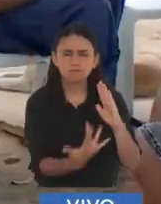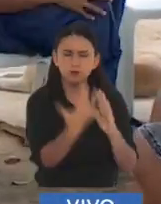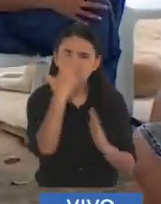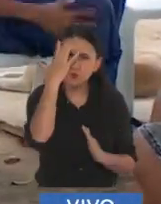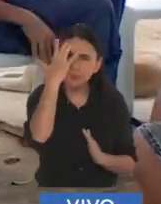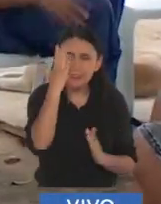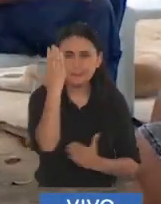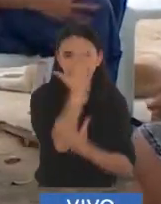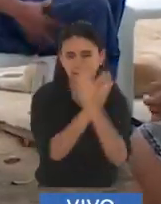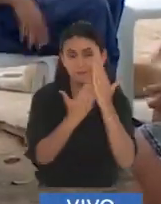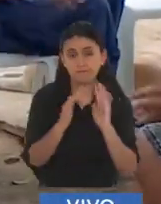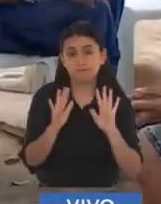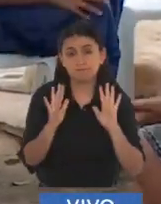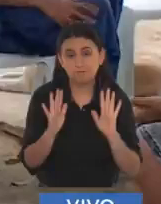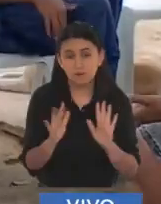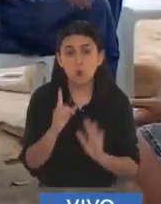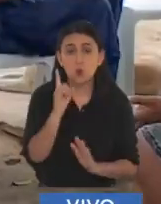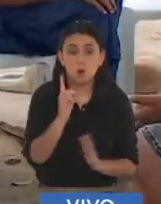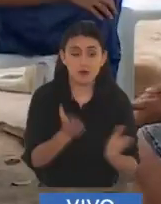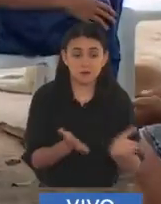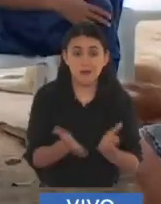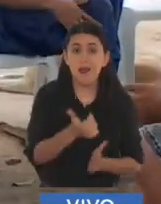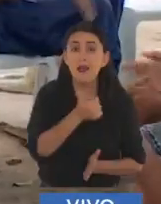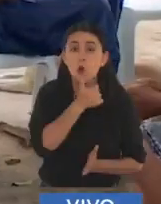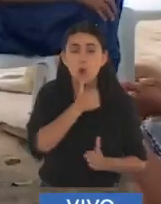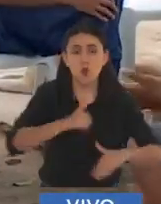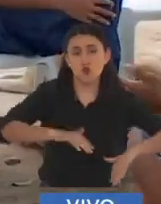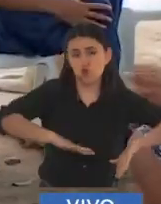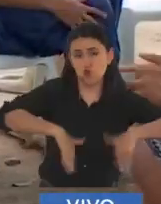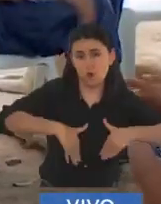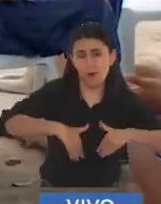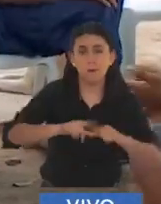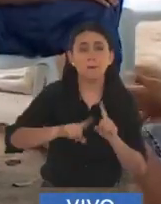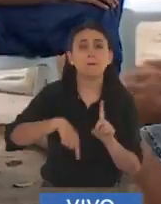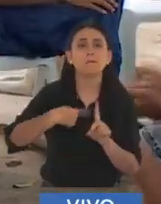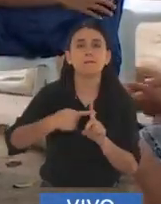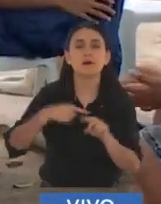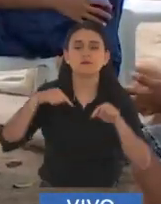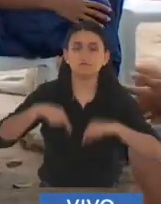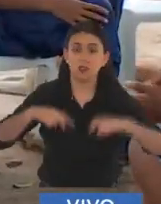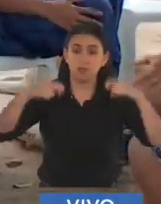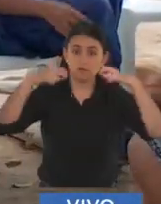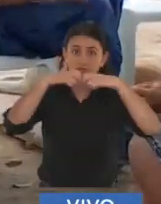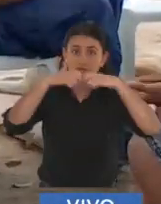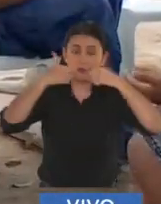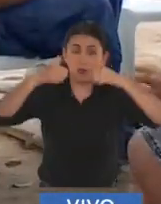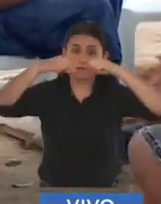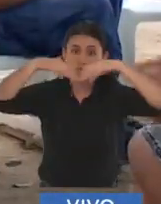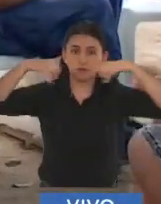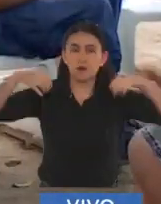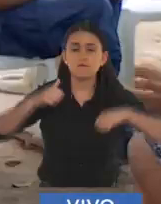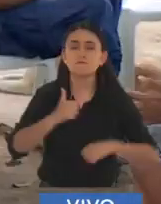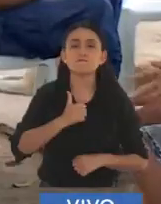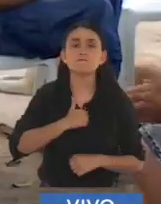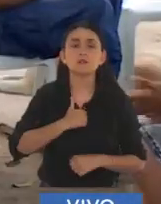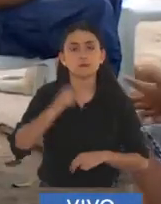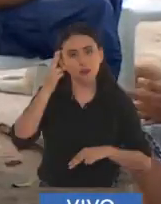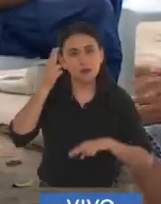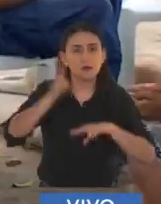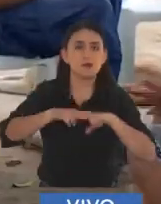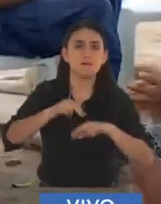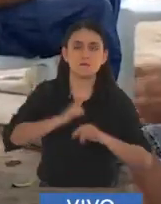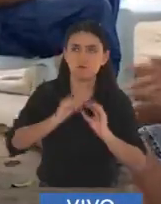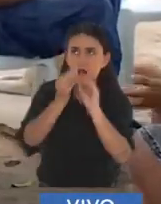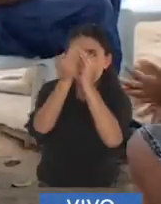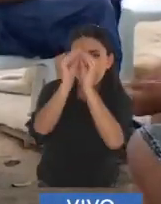que aparte de la ausencia del servicio de acueducto, tampoco funciona la electricidad en esta zona. Las redes son prácticamente artesanales